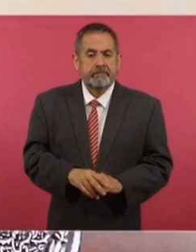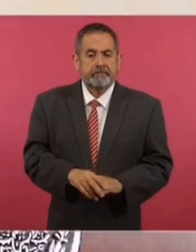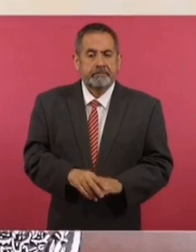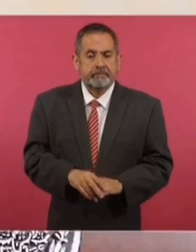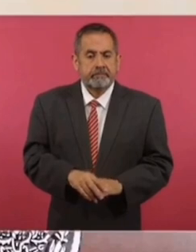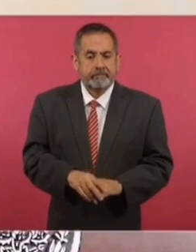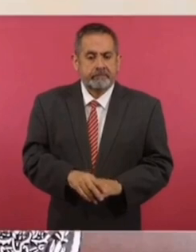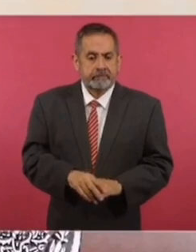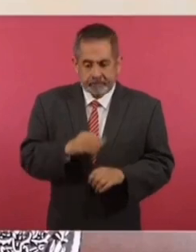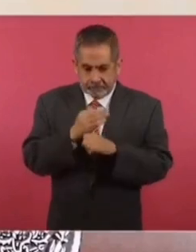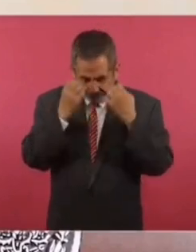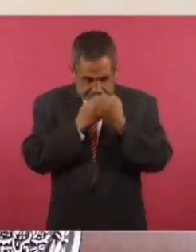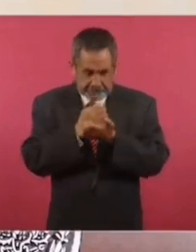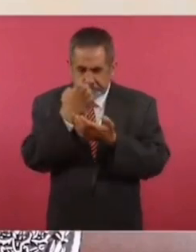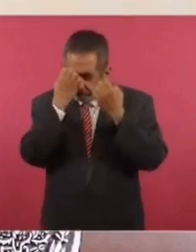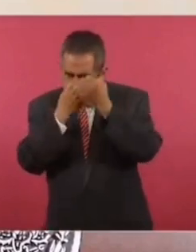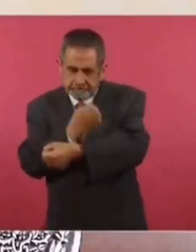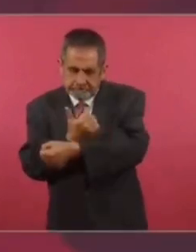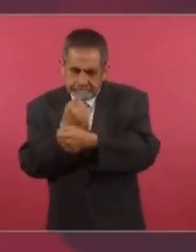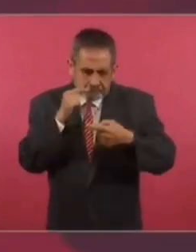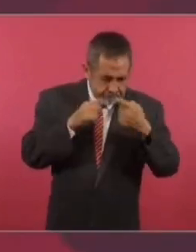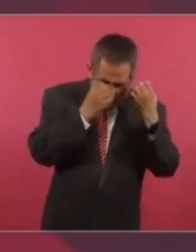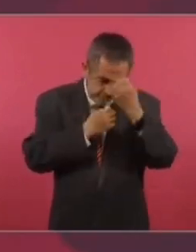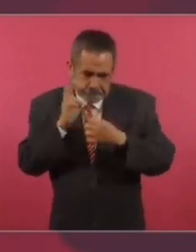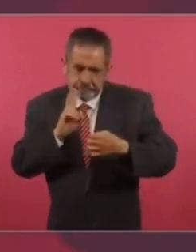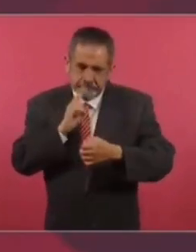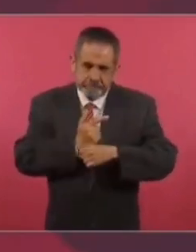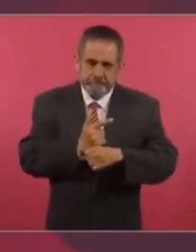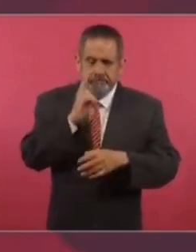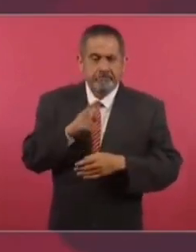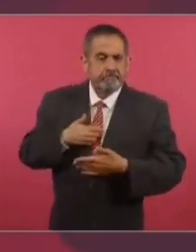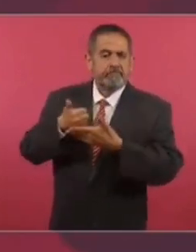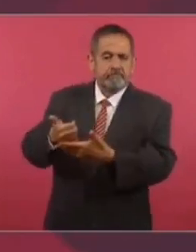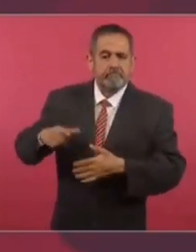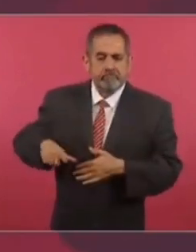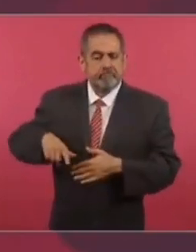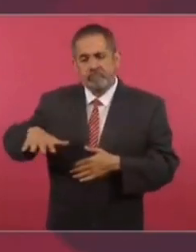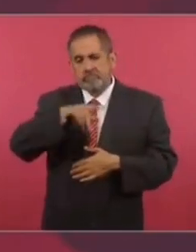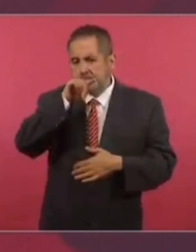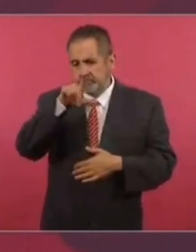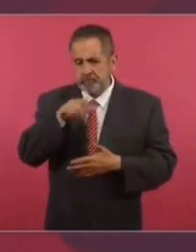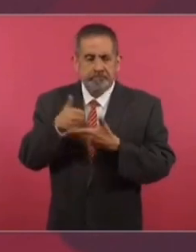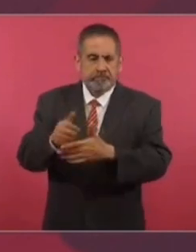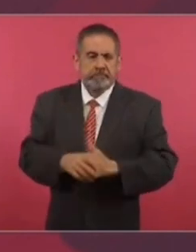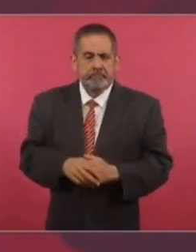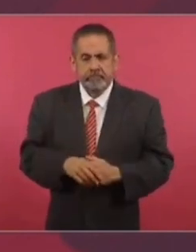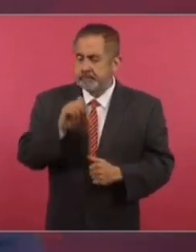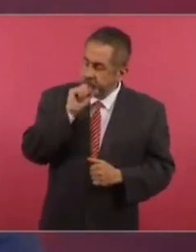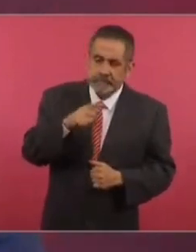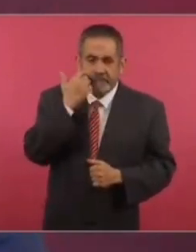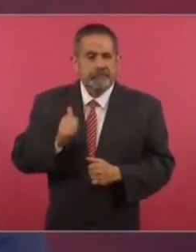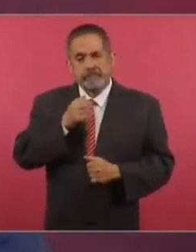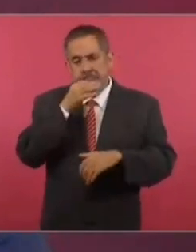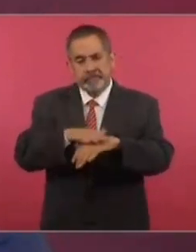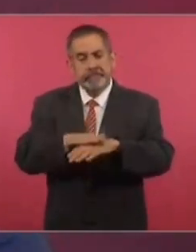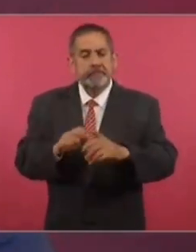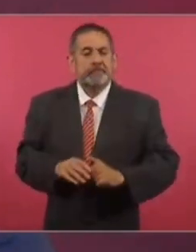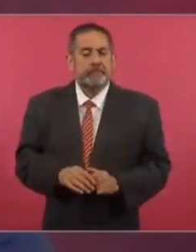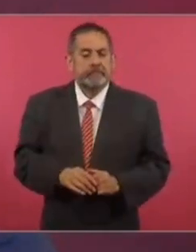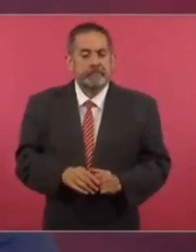Se están haciendo análisis, estamos ayudando al gobierno de Jalisco. También quiero aprovechar